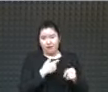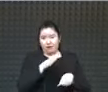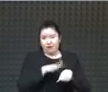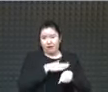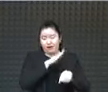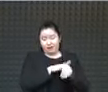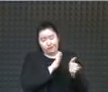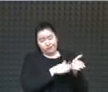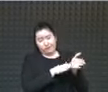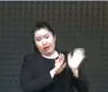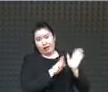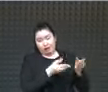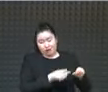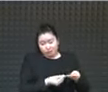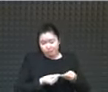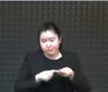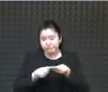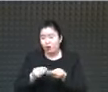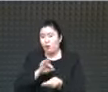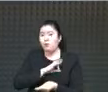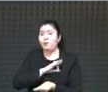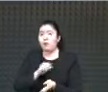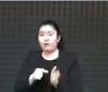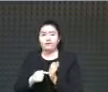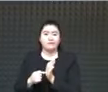ciclo anterior y sobre todo